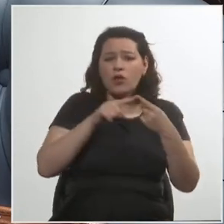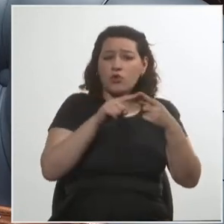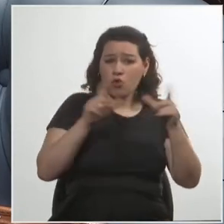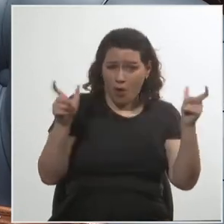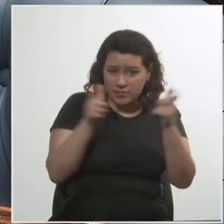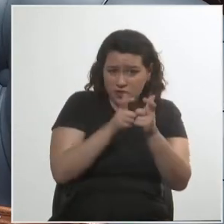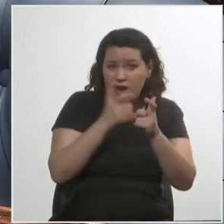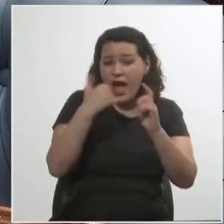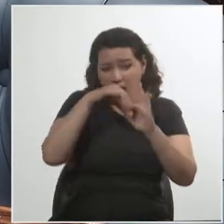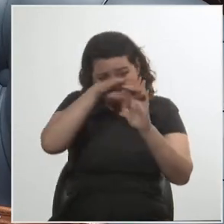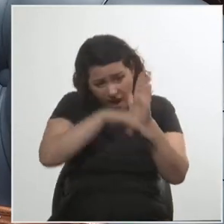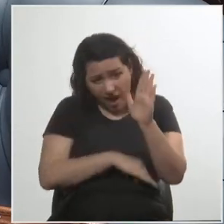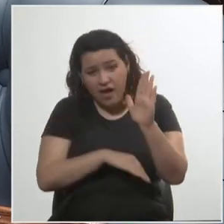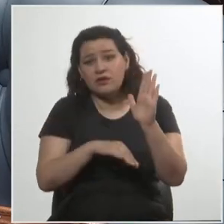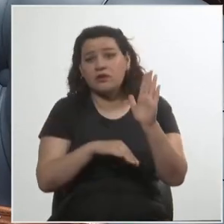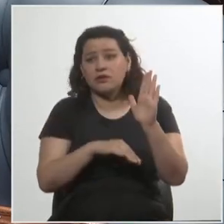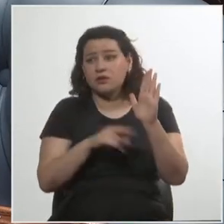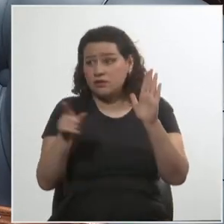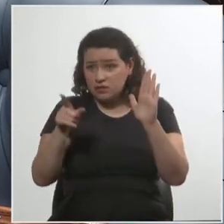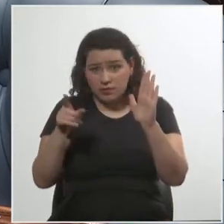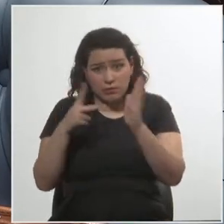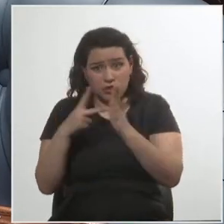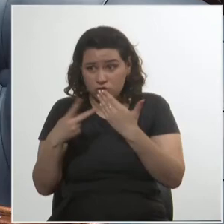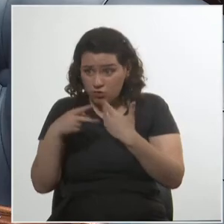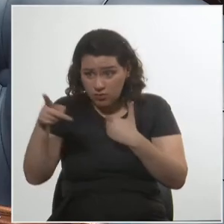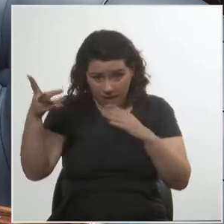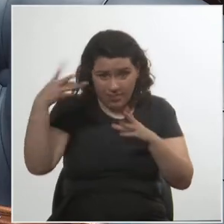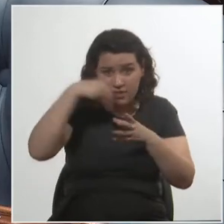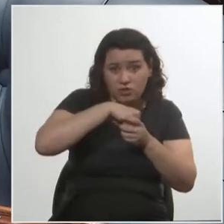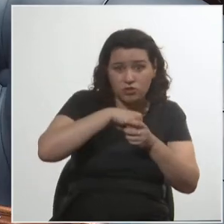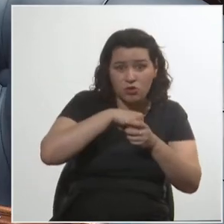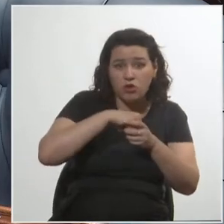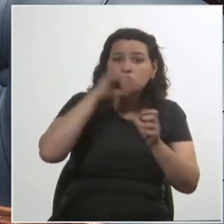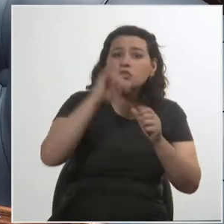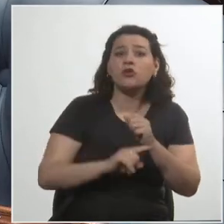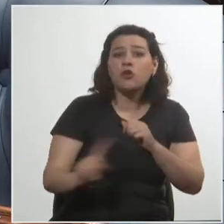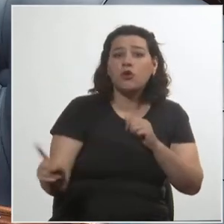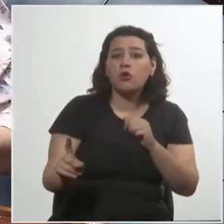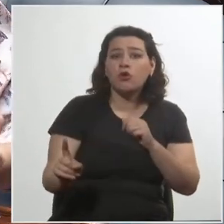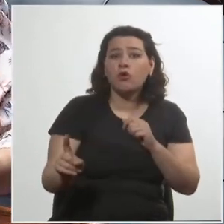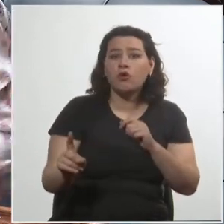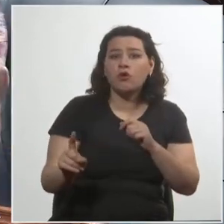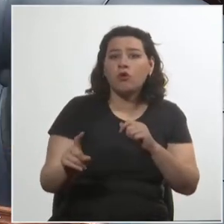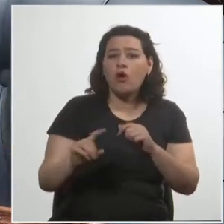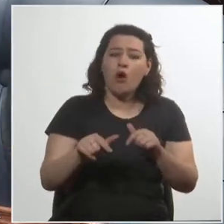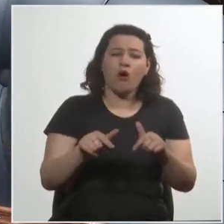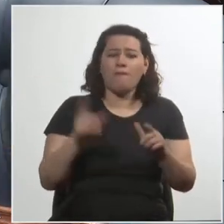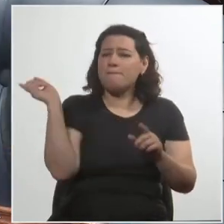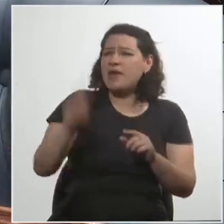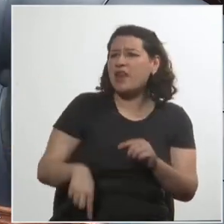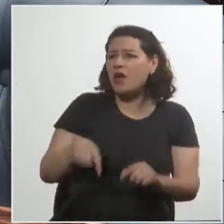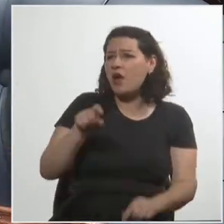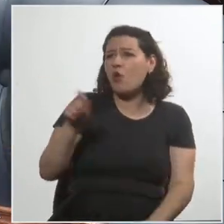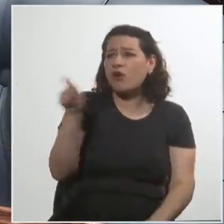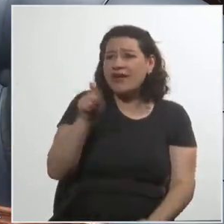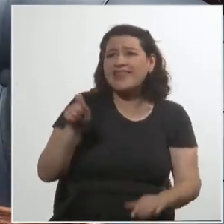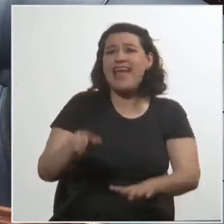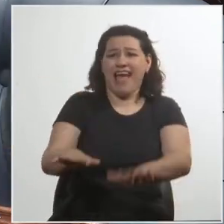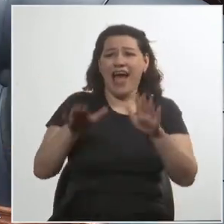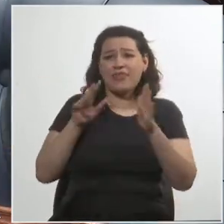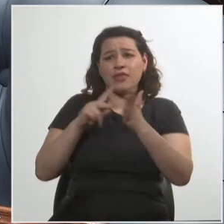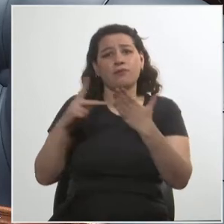estaba en esa lista de proyectos priorizados o no estaba o pasó a ser urgente antes del tratamiento del